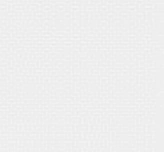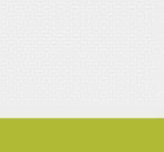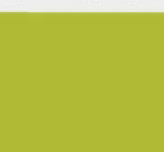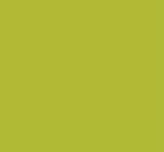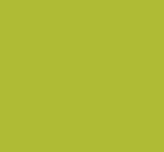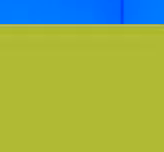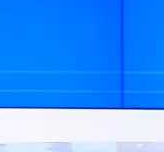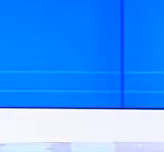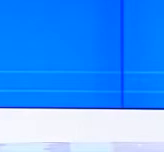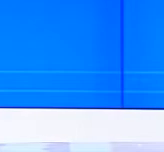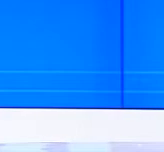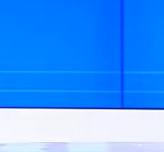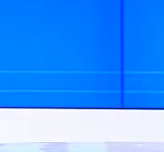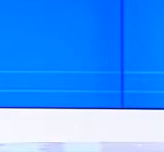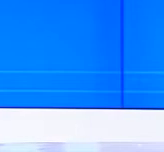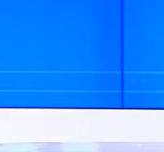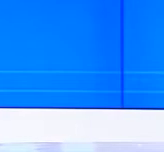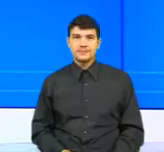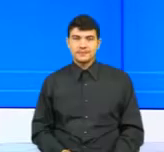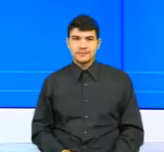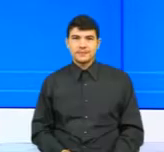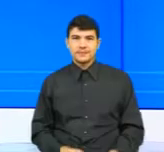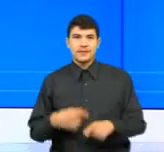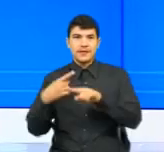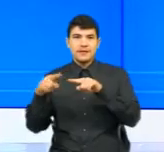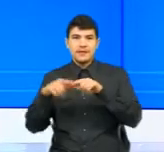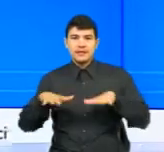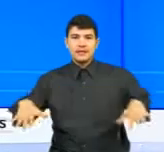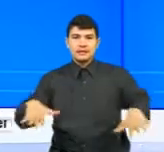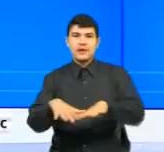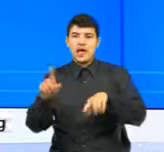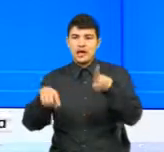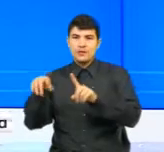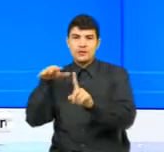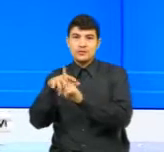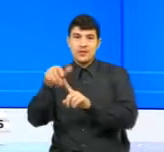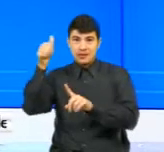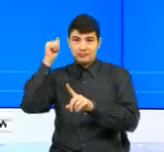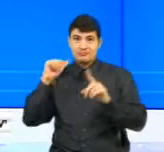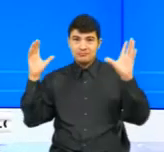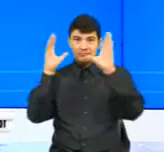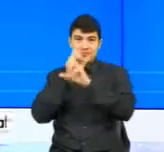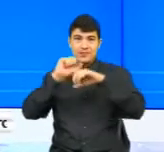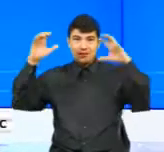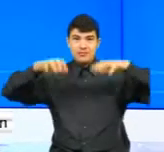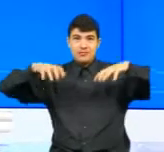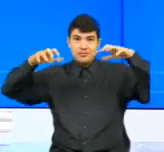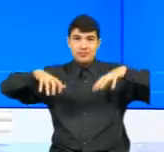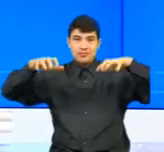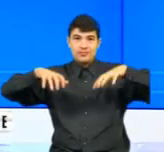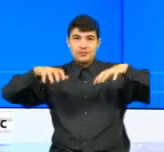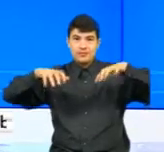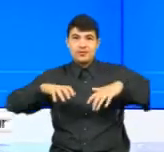canaltro.com. Y varios sectores fueron los que resultaron con afectaciones ante las lluvias que se registraron por largas horas en la